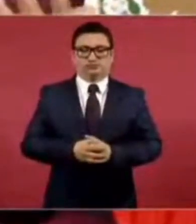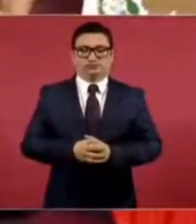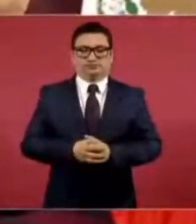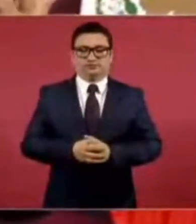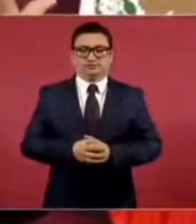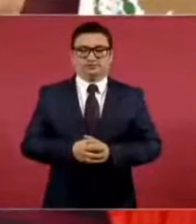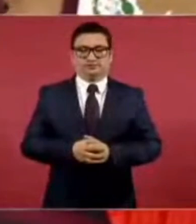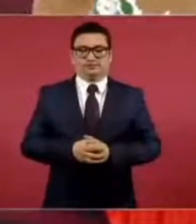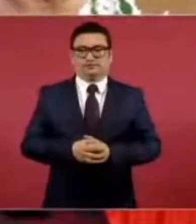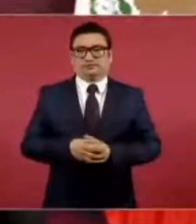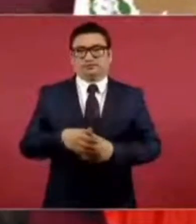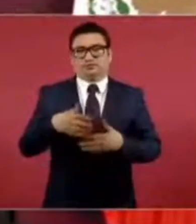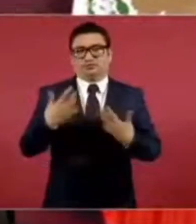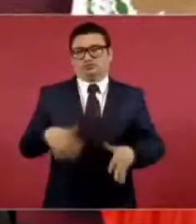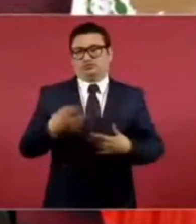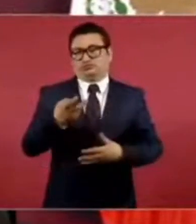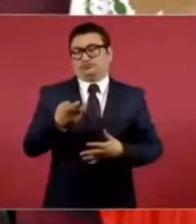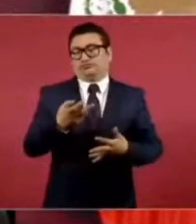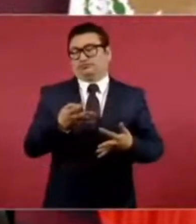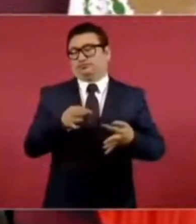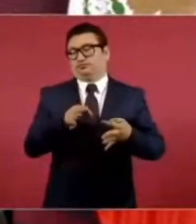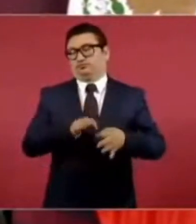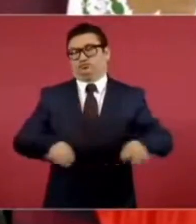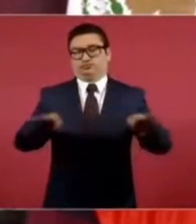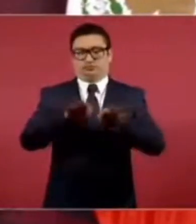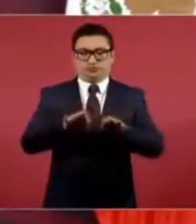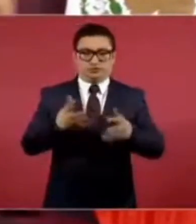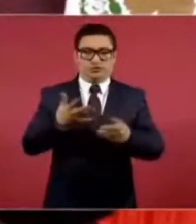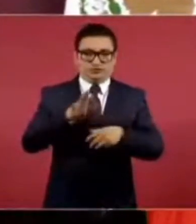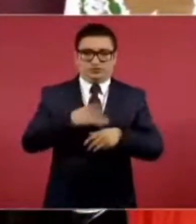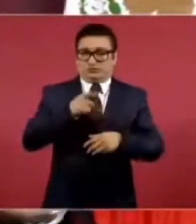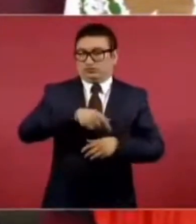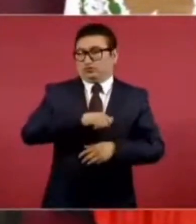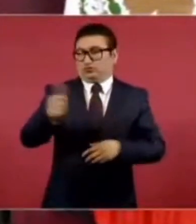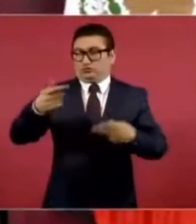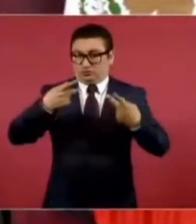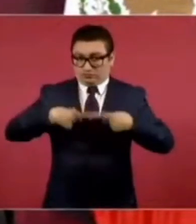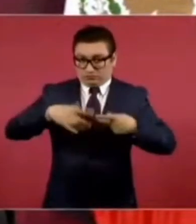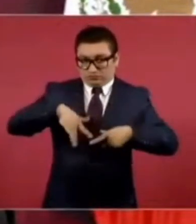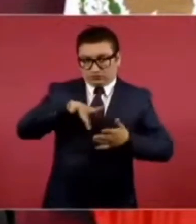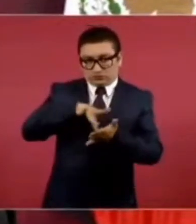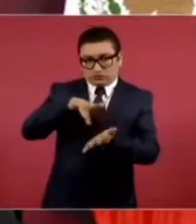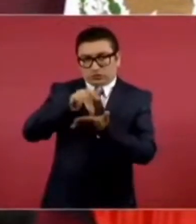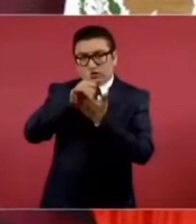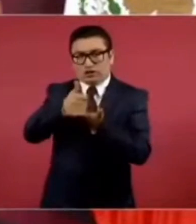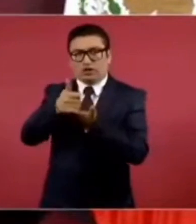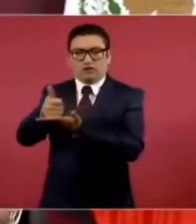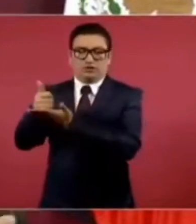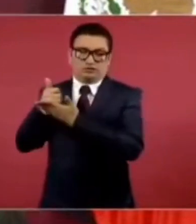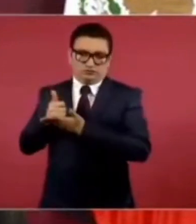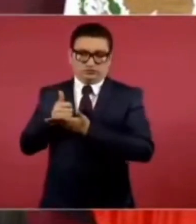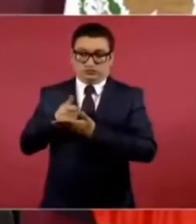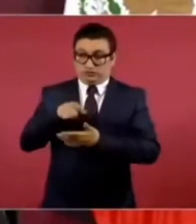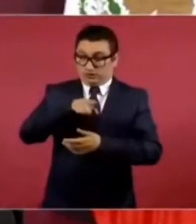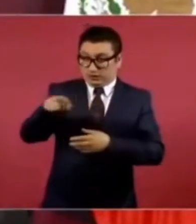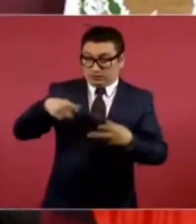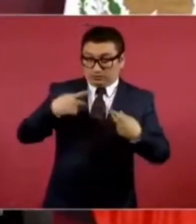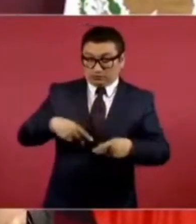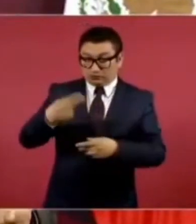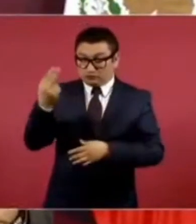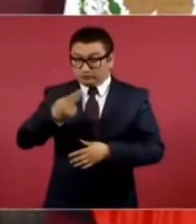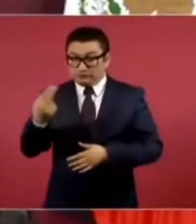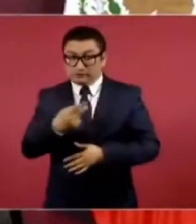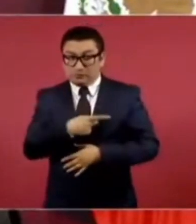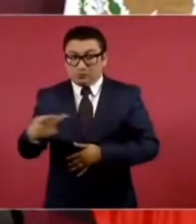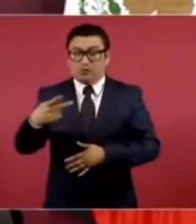algo sublime, el ayudar al prójimo, el ayudar al que lo necesita, el ayudar